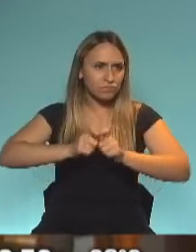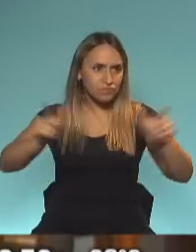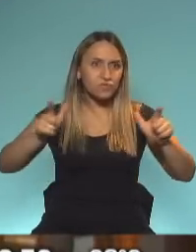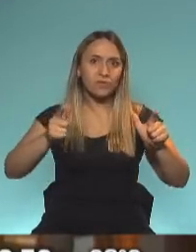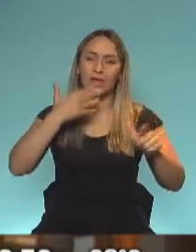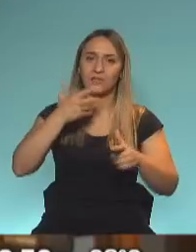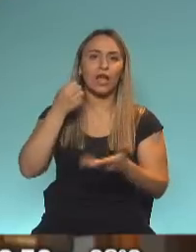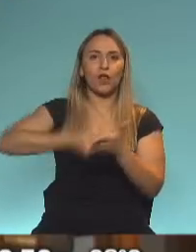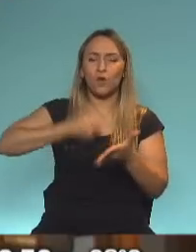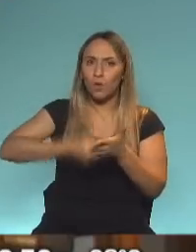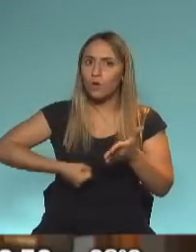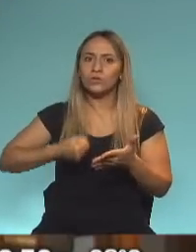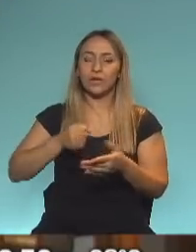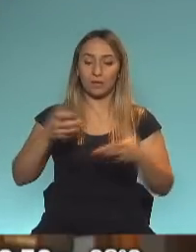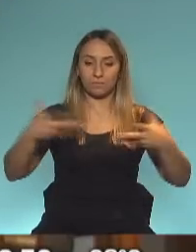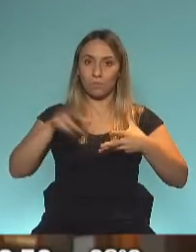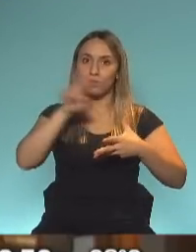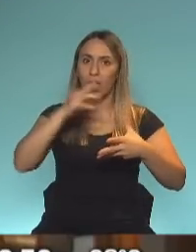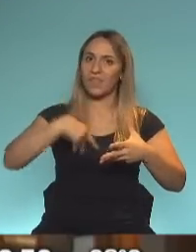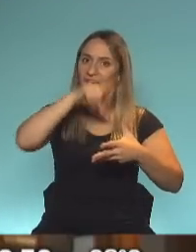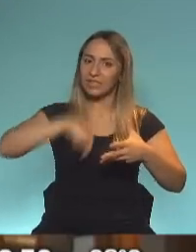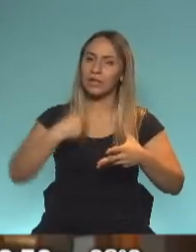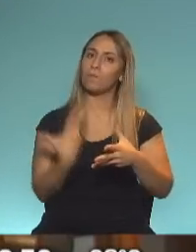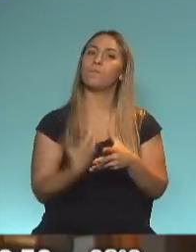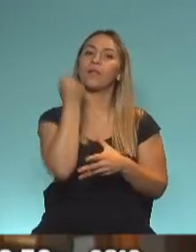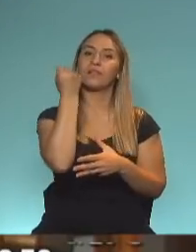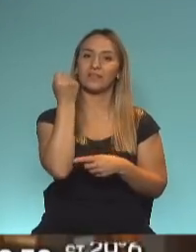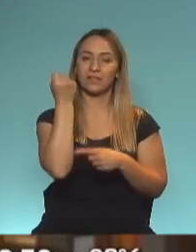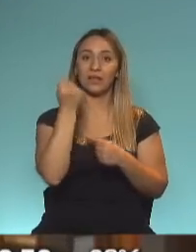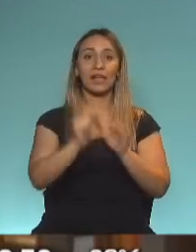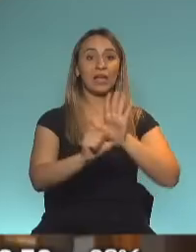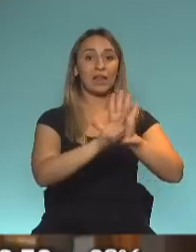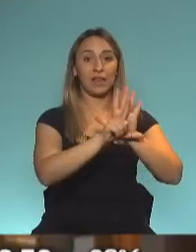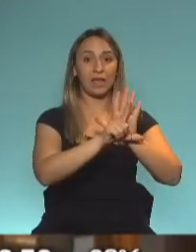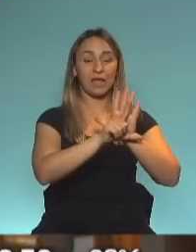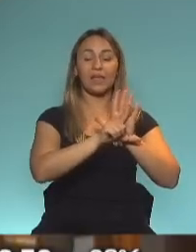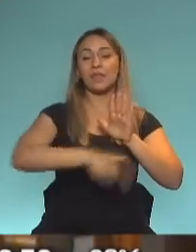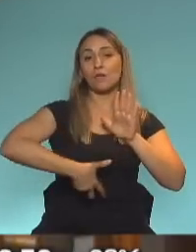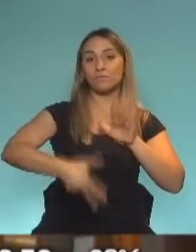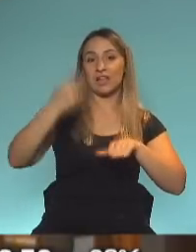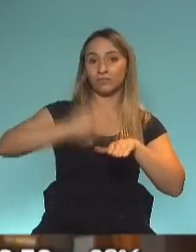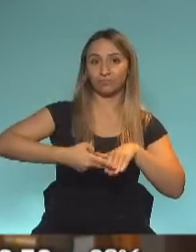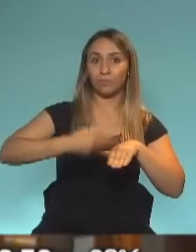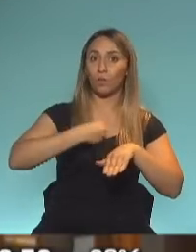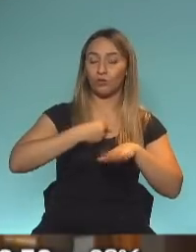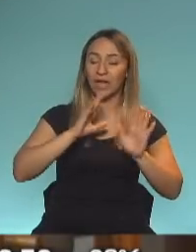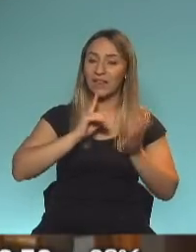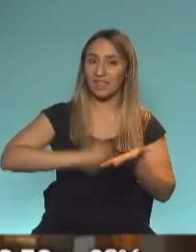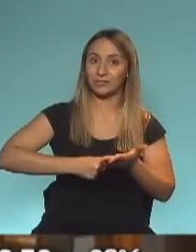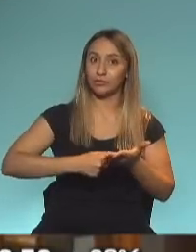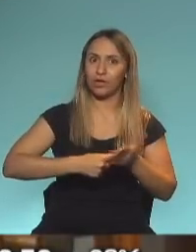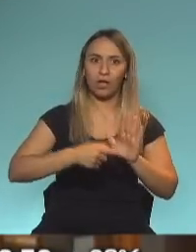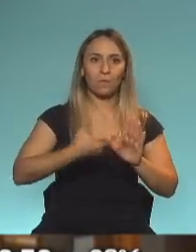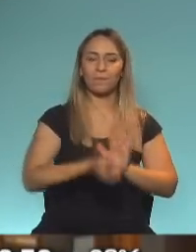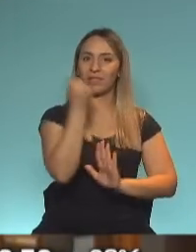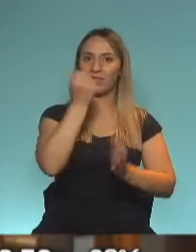pelea, por la lucha de las mujeres argentinas que han conseguido la ley de interrupción voluntaria del embarazo. Tendríamos que estar hablando